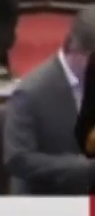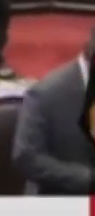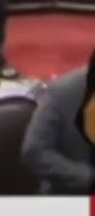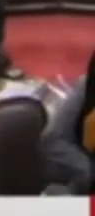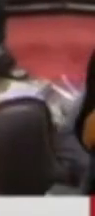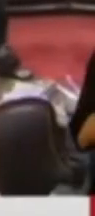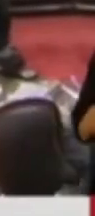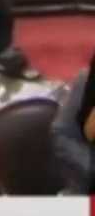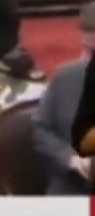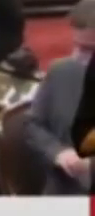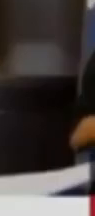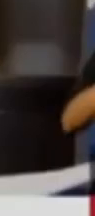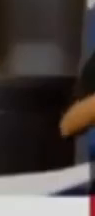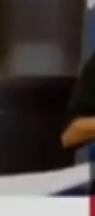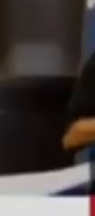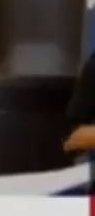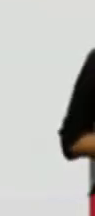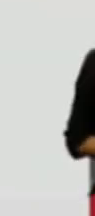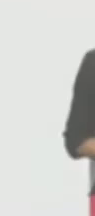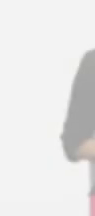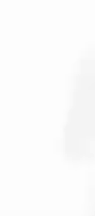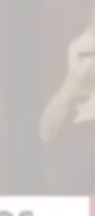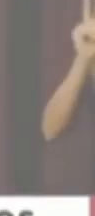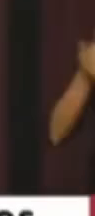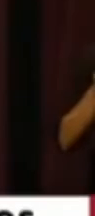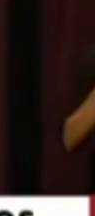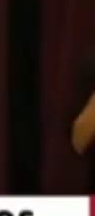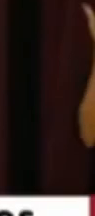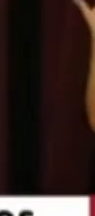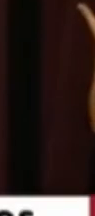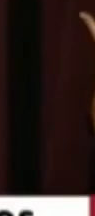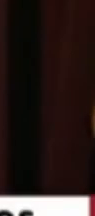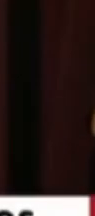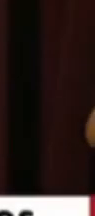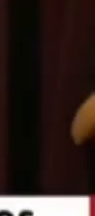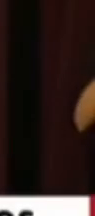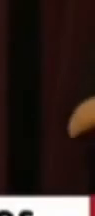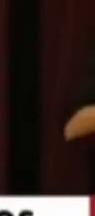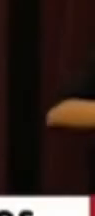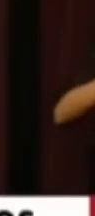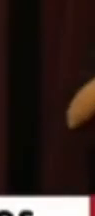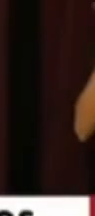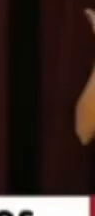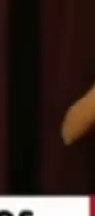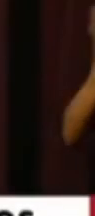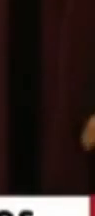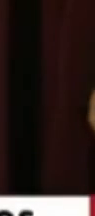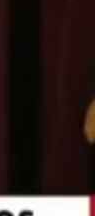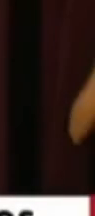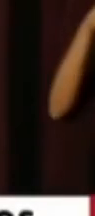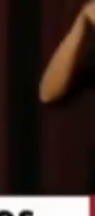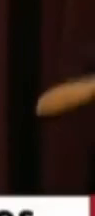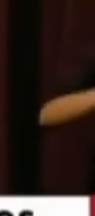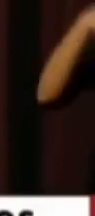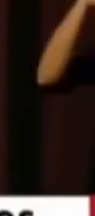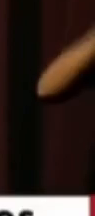la modificación en respuesta como dicho. Se va a votar de manera nominal. Sírvanse marcar